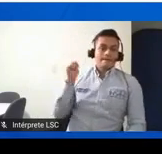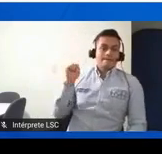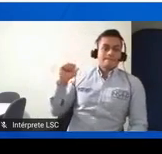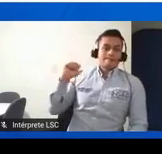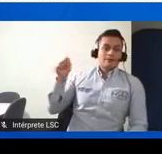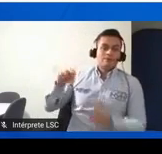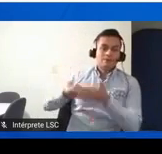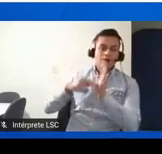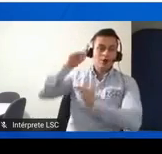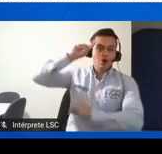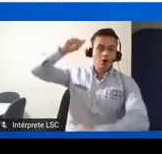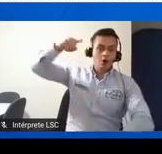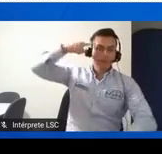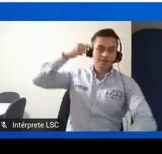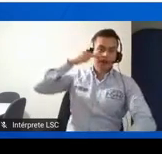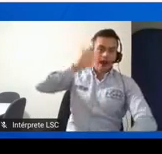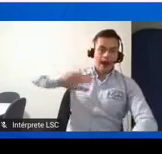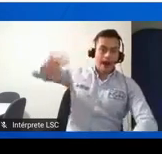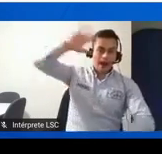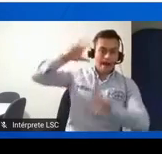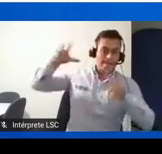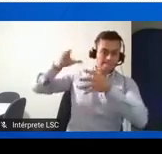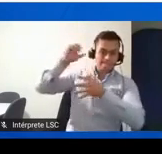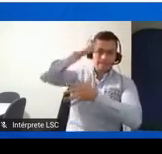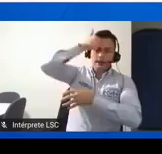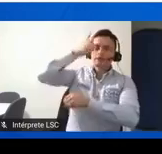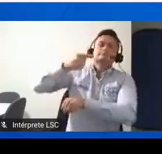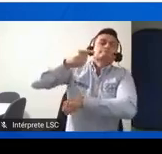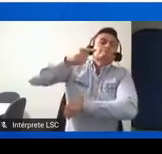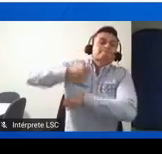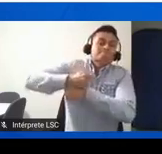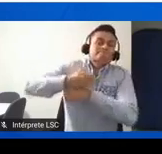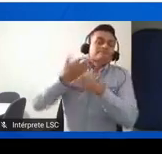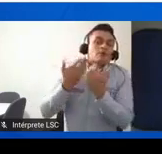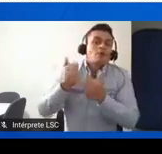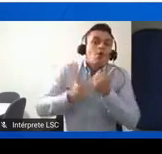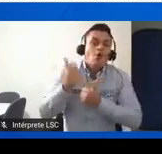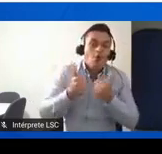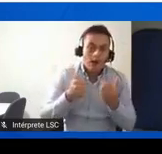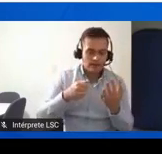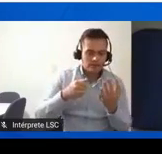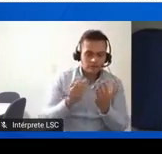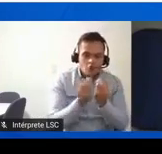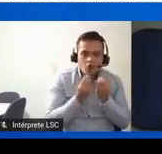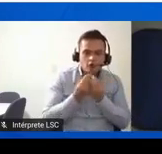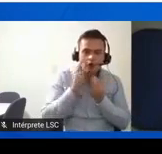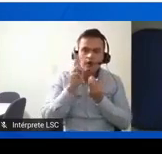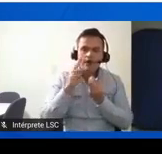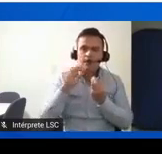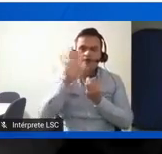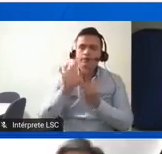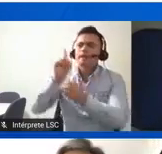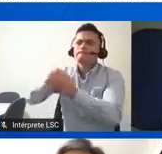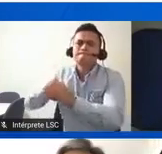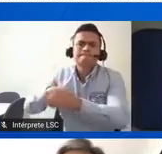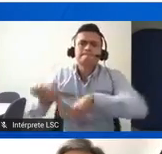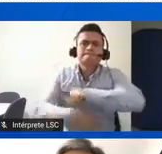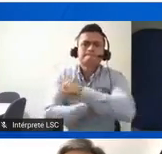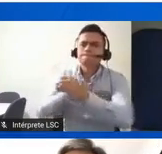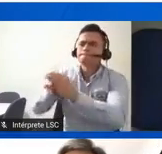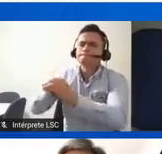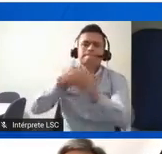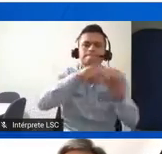reglamentación quién va a ser cuál va a ser el ministerio a donde este órgano va a quedar